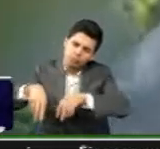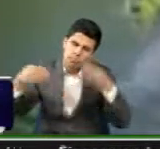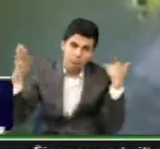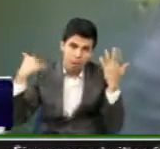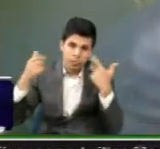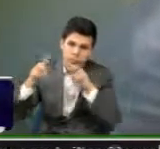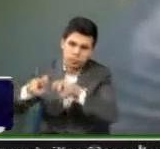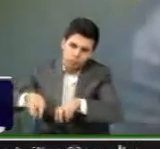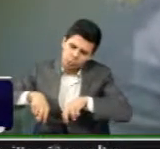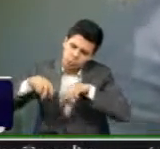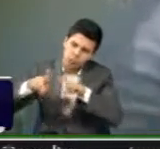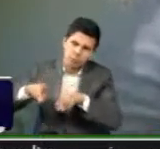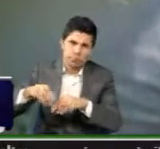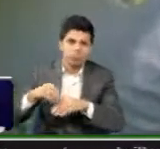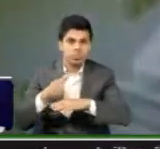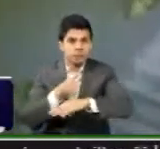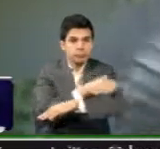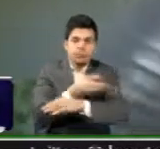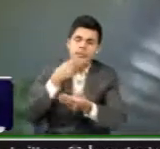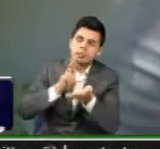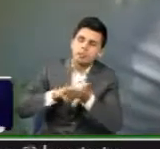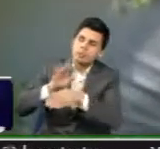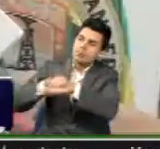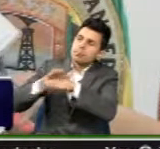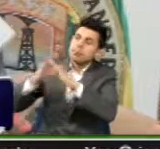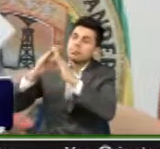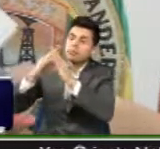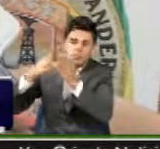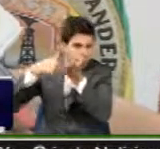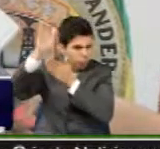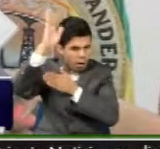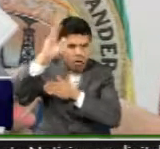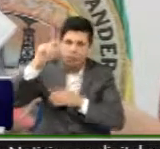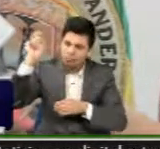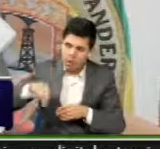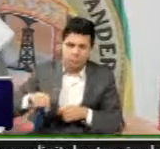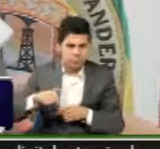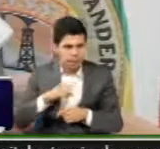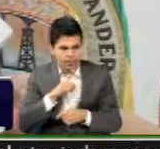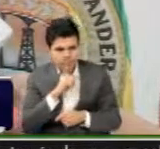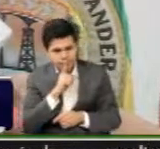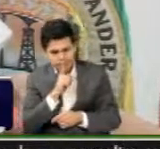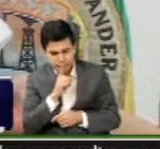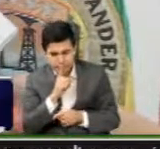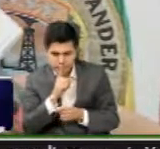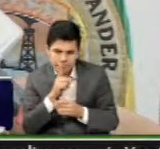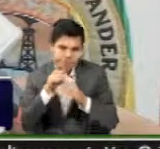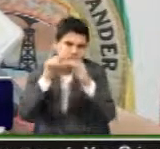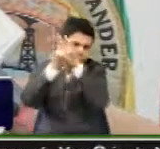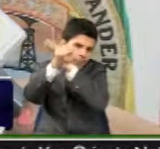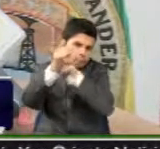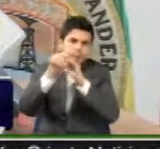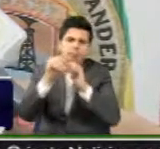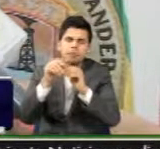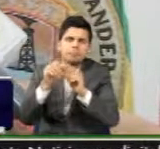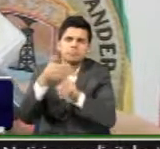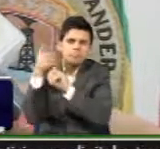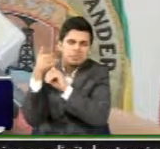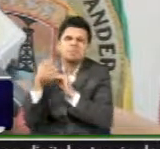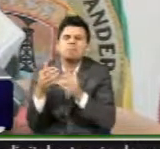desapareció de su vivienda luego de ser notificado para un desalojo. Llama la atención precisamente que el día de ayer ellos